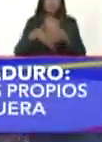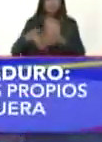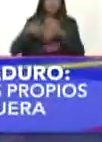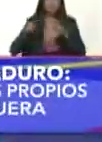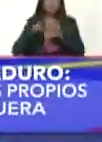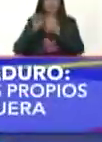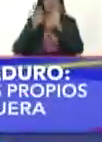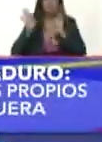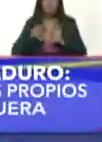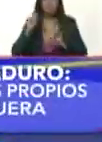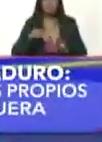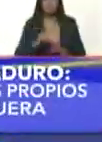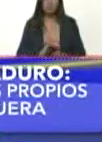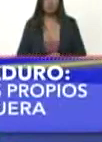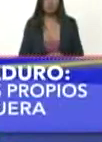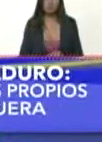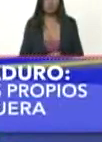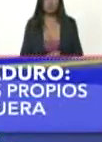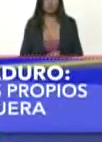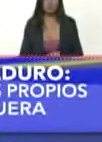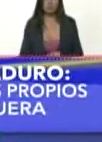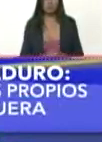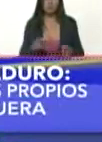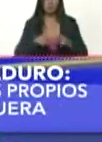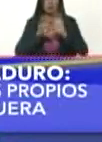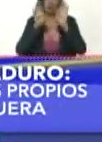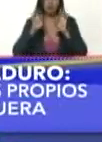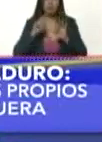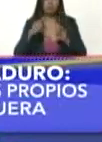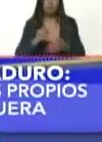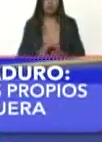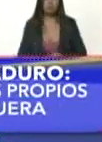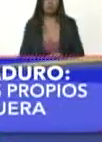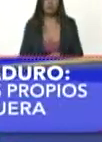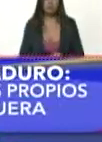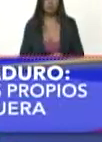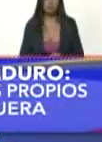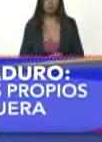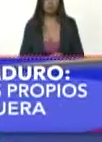Unidos y no deben volver más nunca.